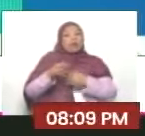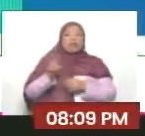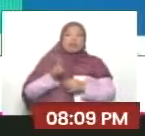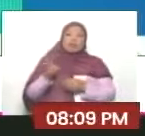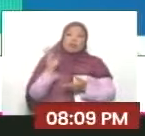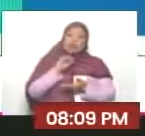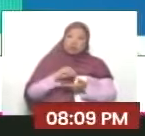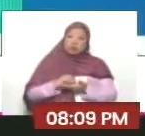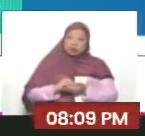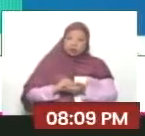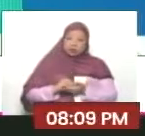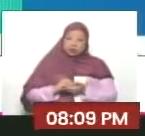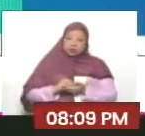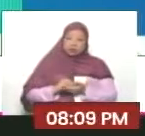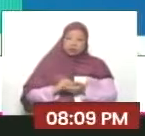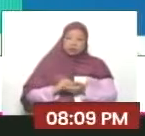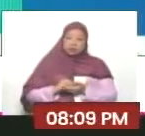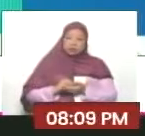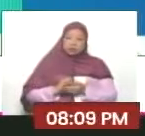vez.